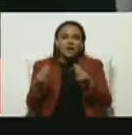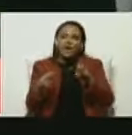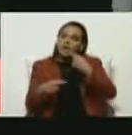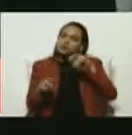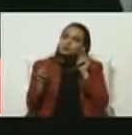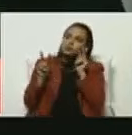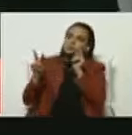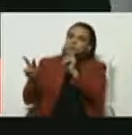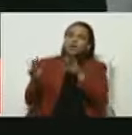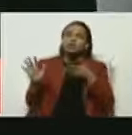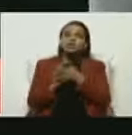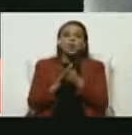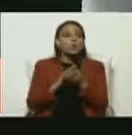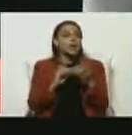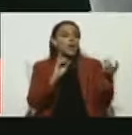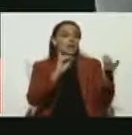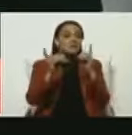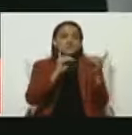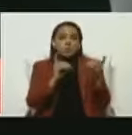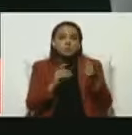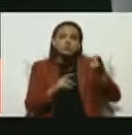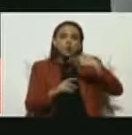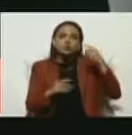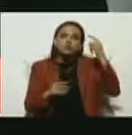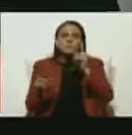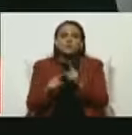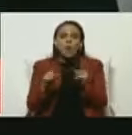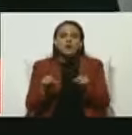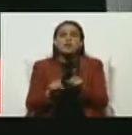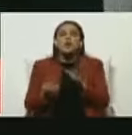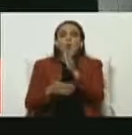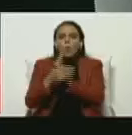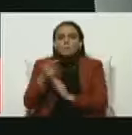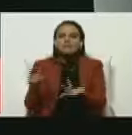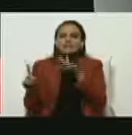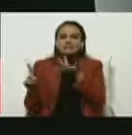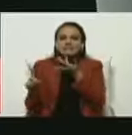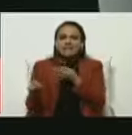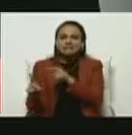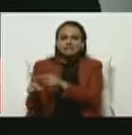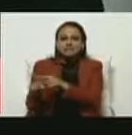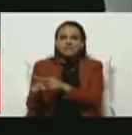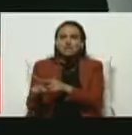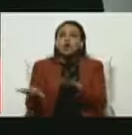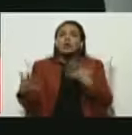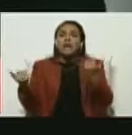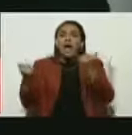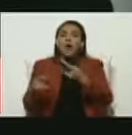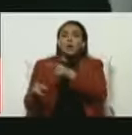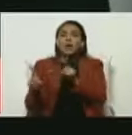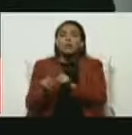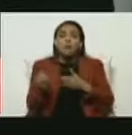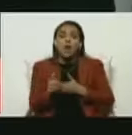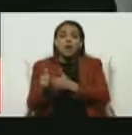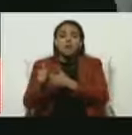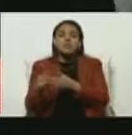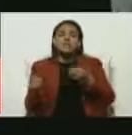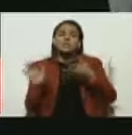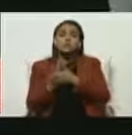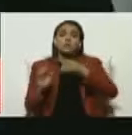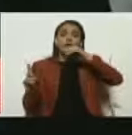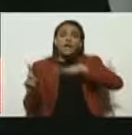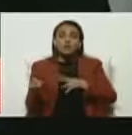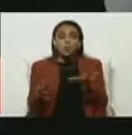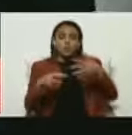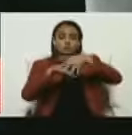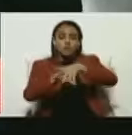la discusión y la creación de conciencia alrededor de la figura de Nicolás Maduro, y que hoy le corresponde un rol histórico tremendo entrelazado con